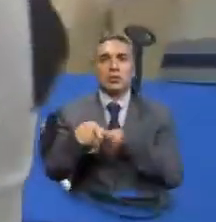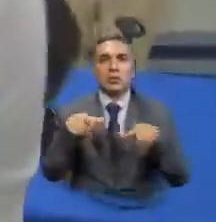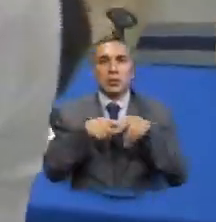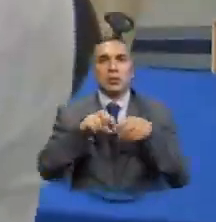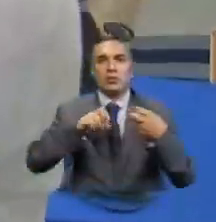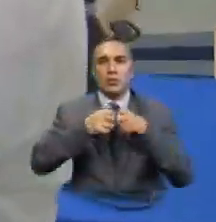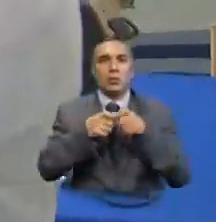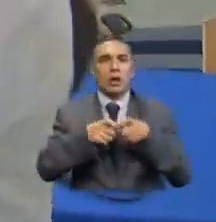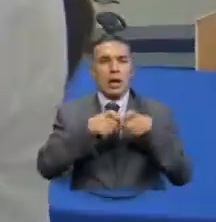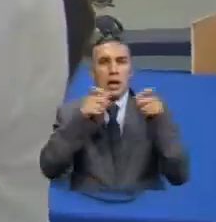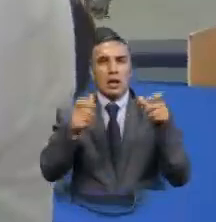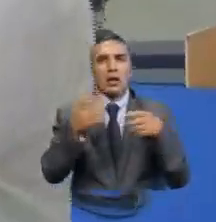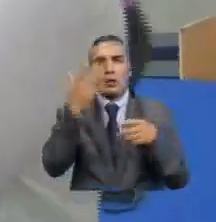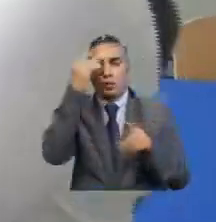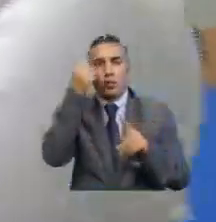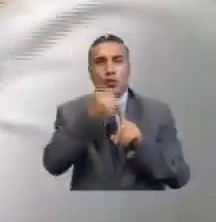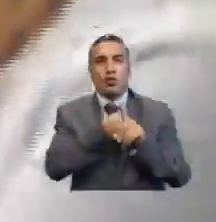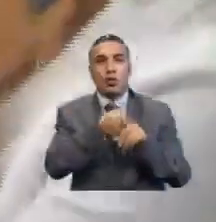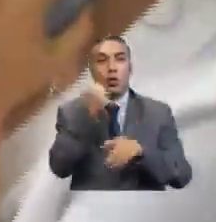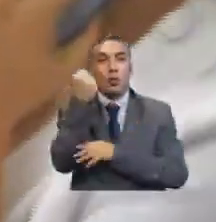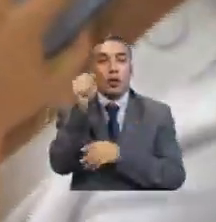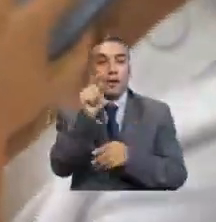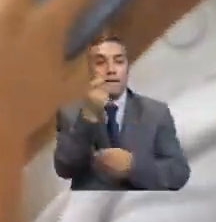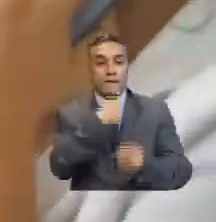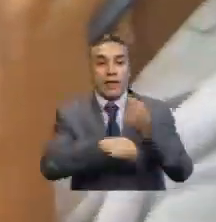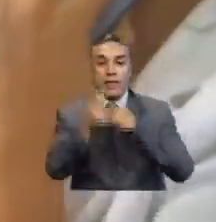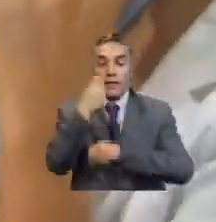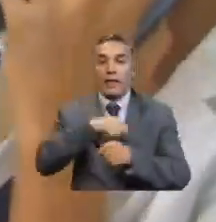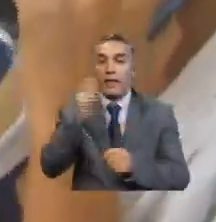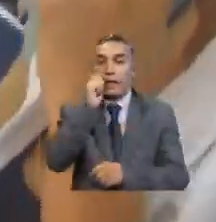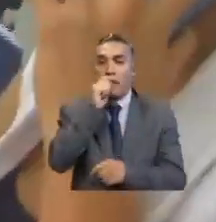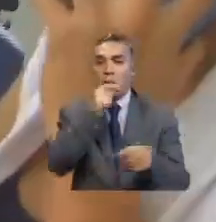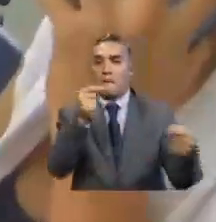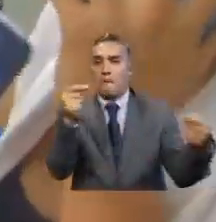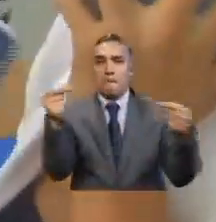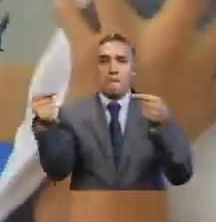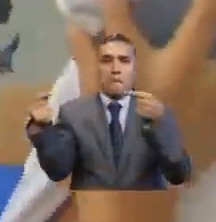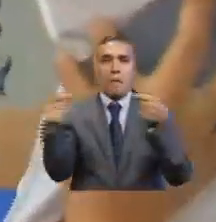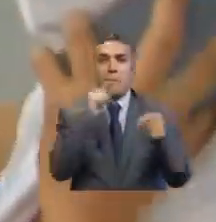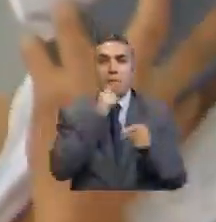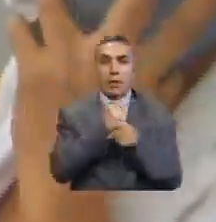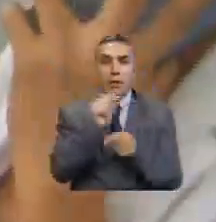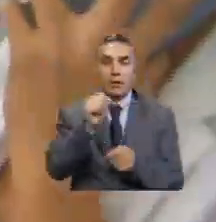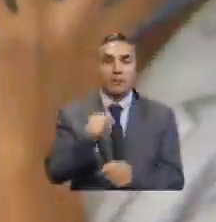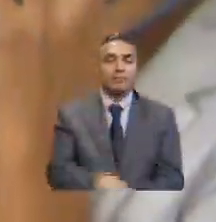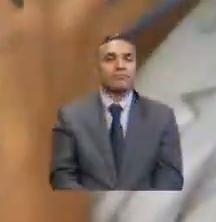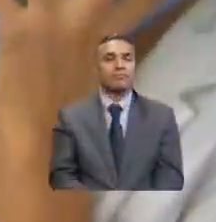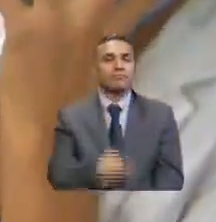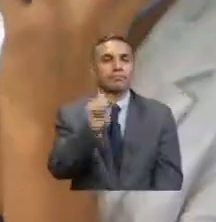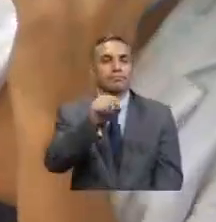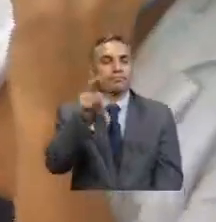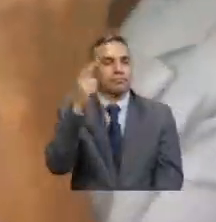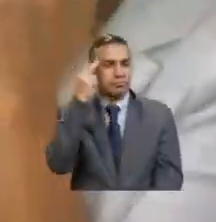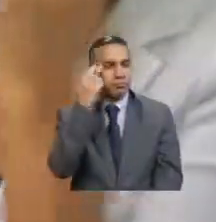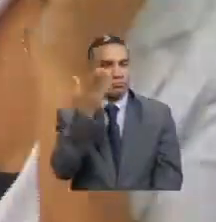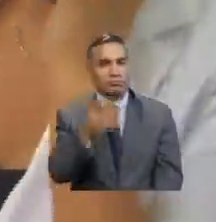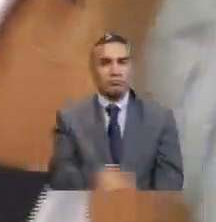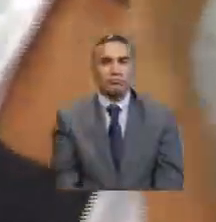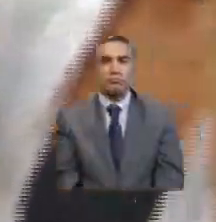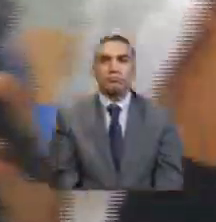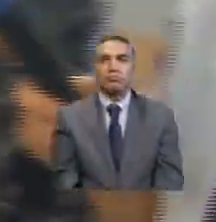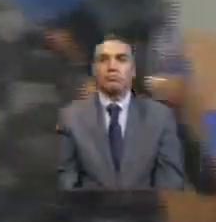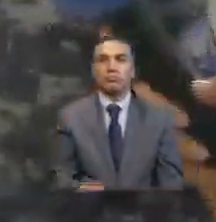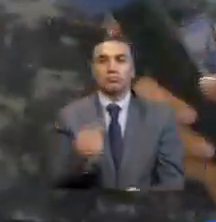conflictiva, precisamente por la lucha de poderes para la venta de sustancias sujetas a fiscalización. Sí, usted mira entre